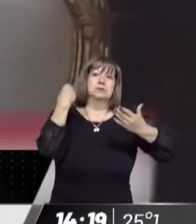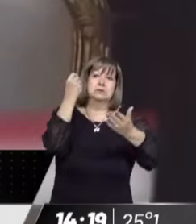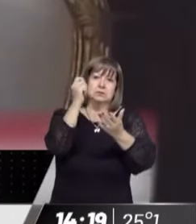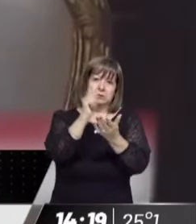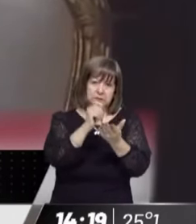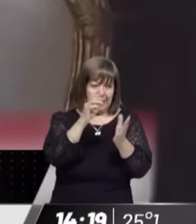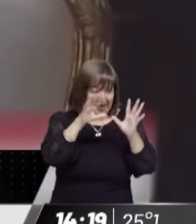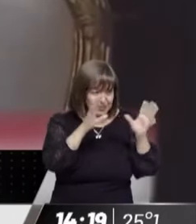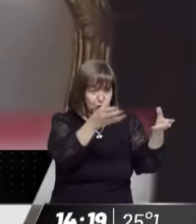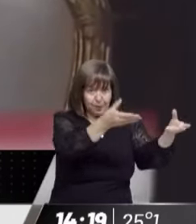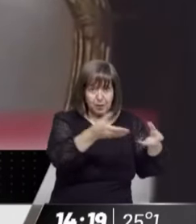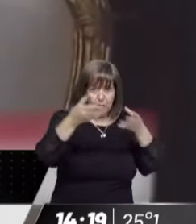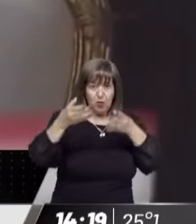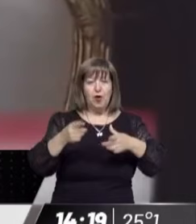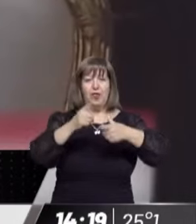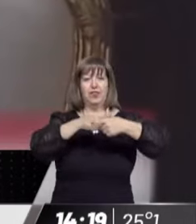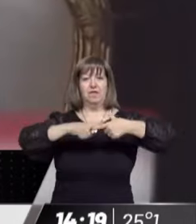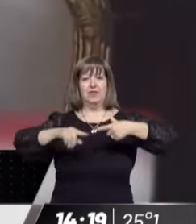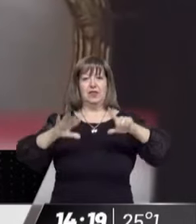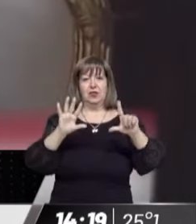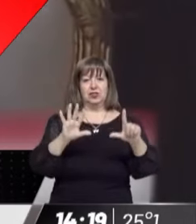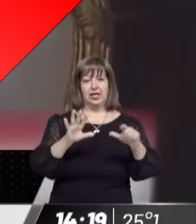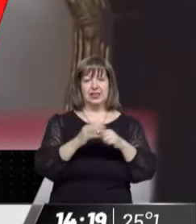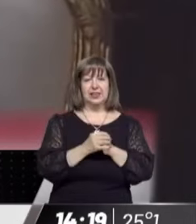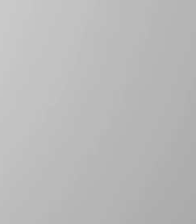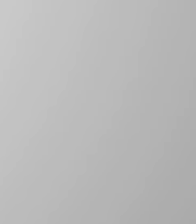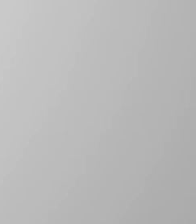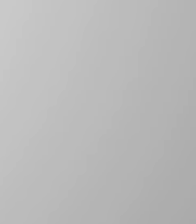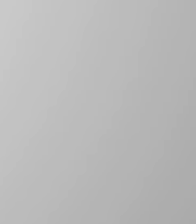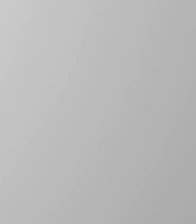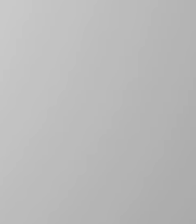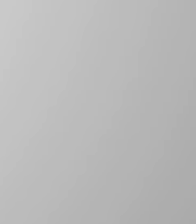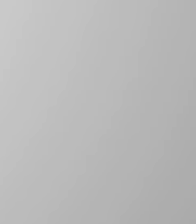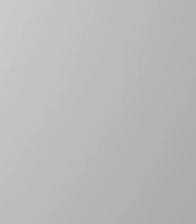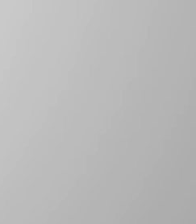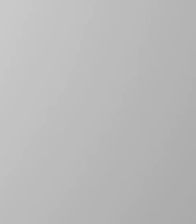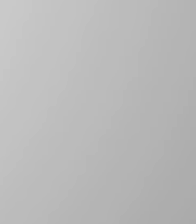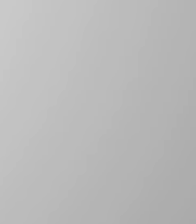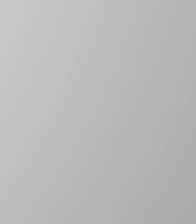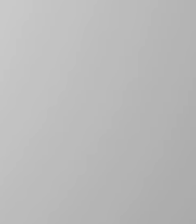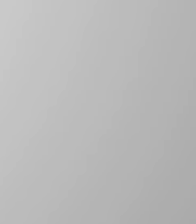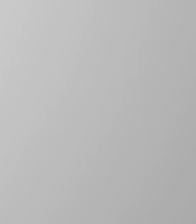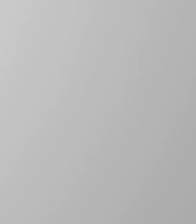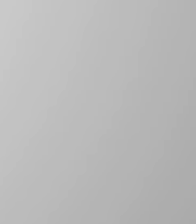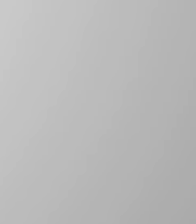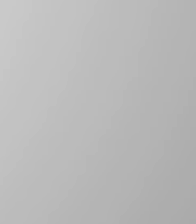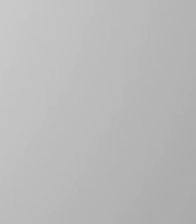bases antes del pacto 25 de mayo, ¿no hay pacto? No tiene sentido el pacto de mayo.